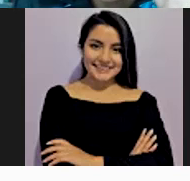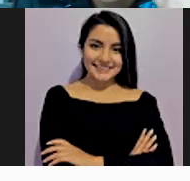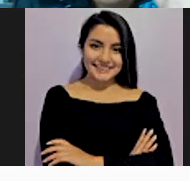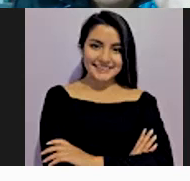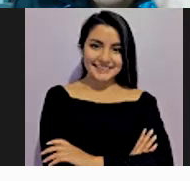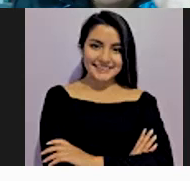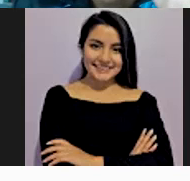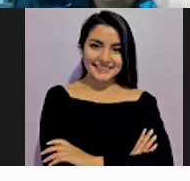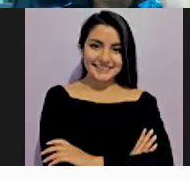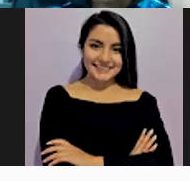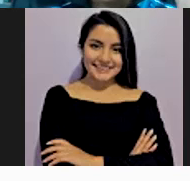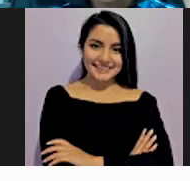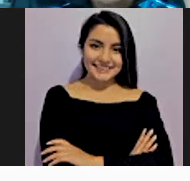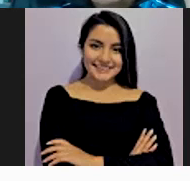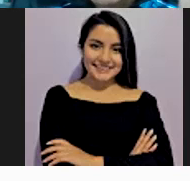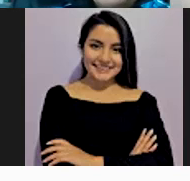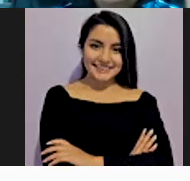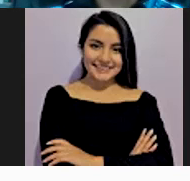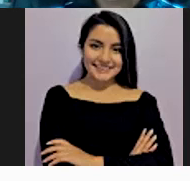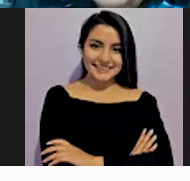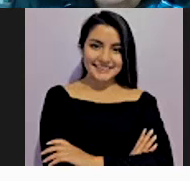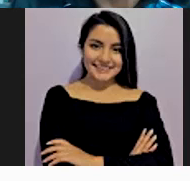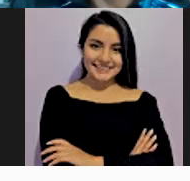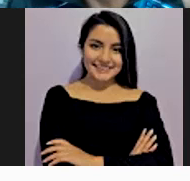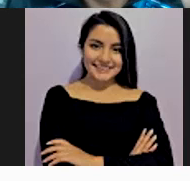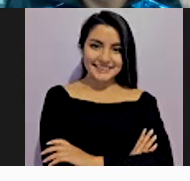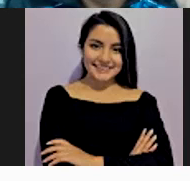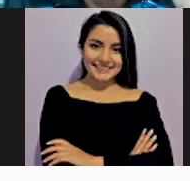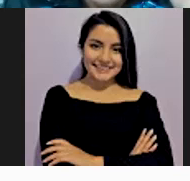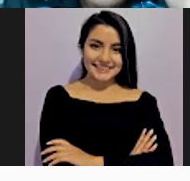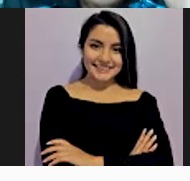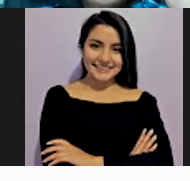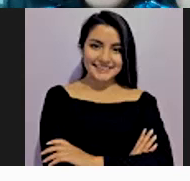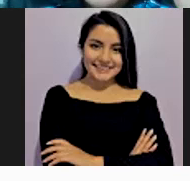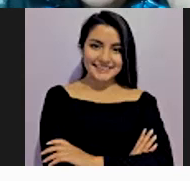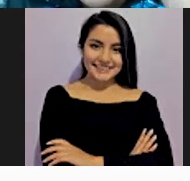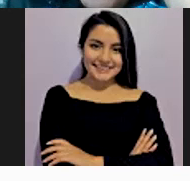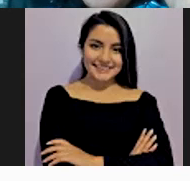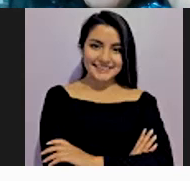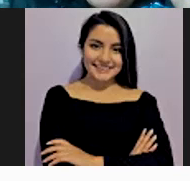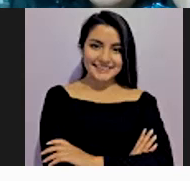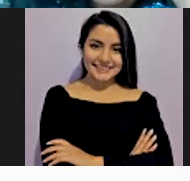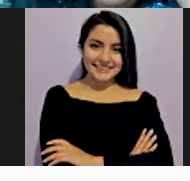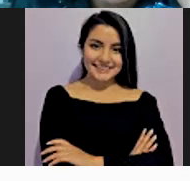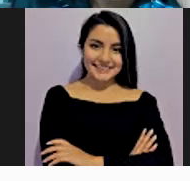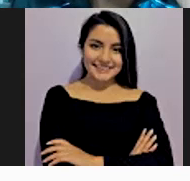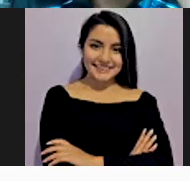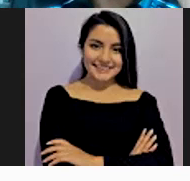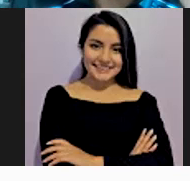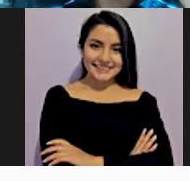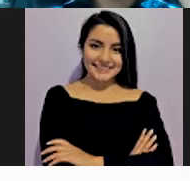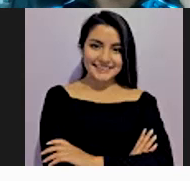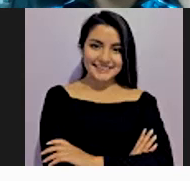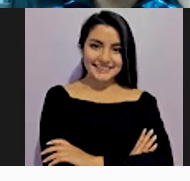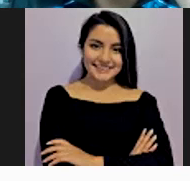La De de continuidad. caudal haría por No, velocidad. no, la fórmula de continuidad, Ah, ¿no es cierto? ¿Recuerda usted que eso llama? O sea,